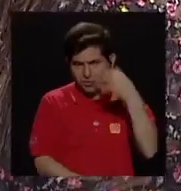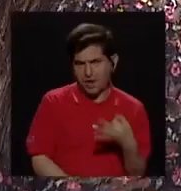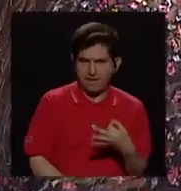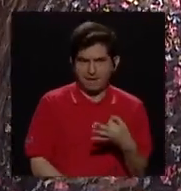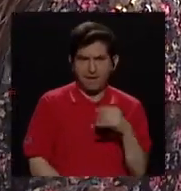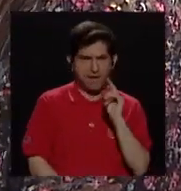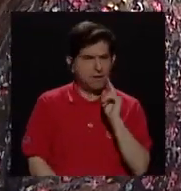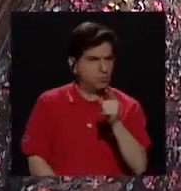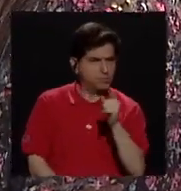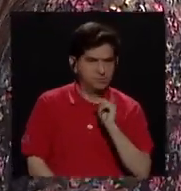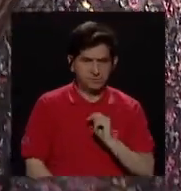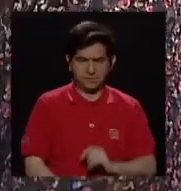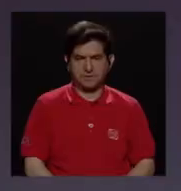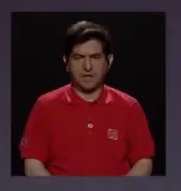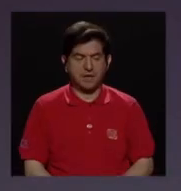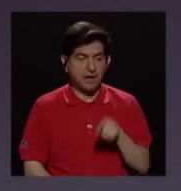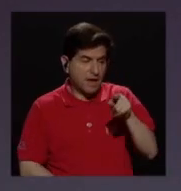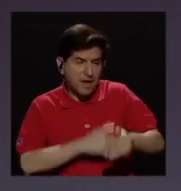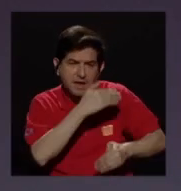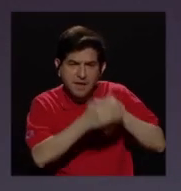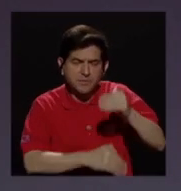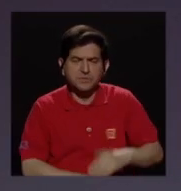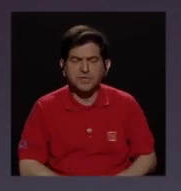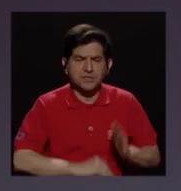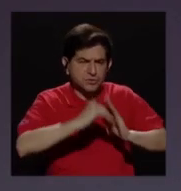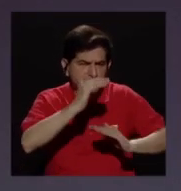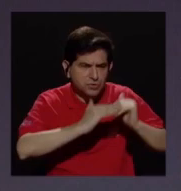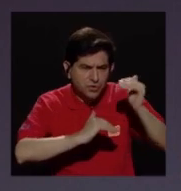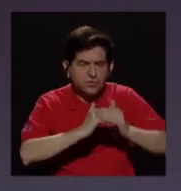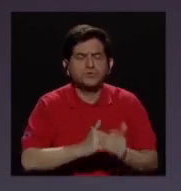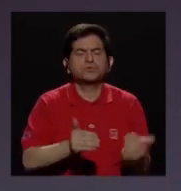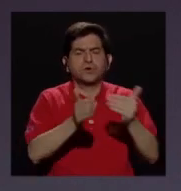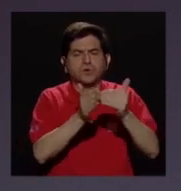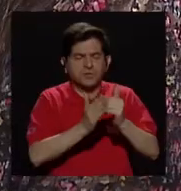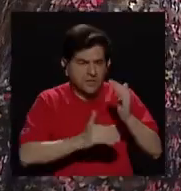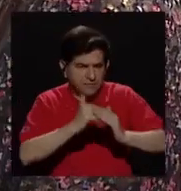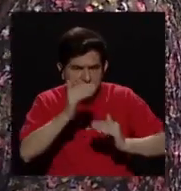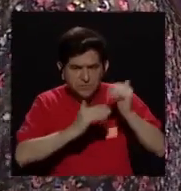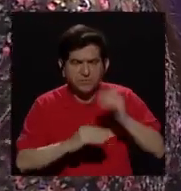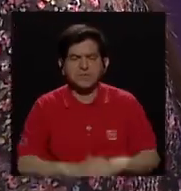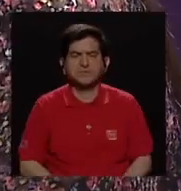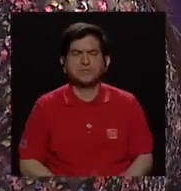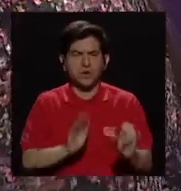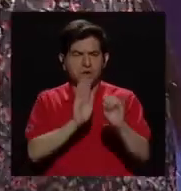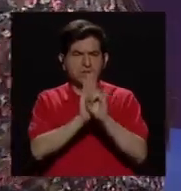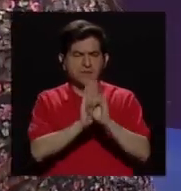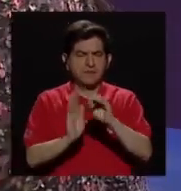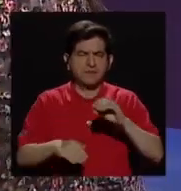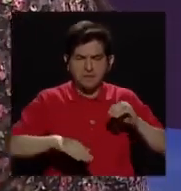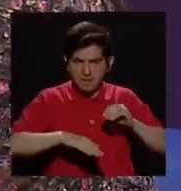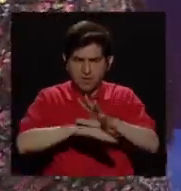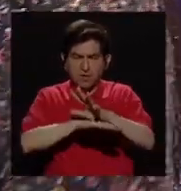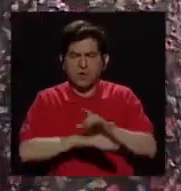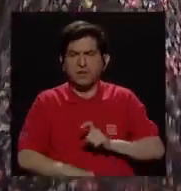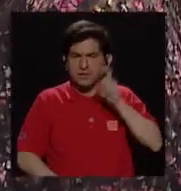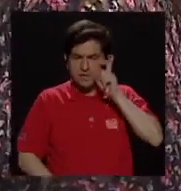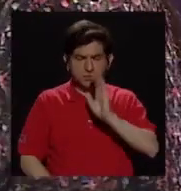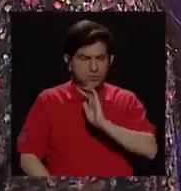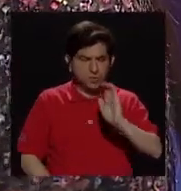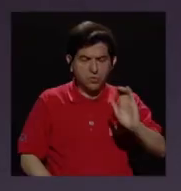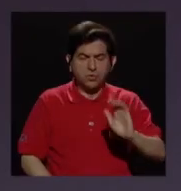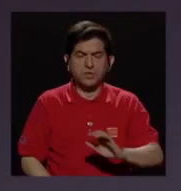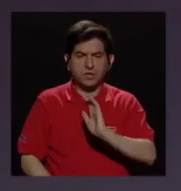vos en cuanto a este proceso de construcción y reconstrucción en la identidad y orientación sexual tienen los niños y niñas? Estamos hablando